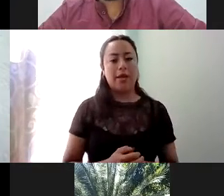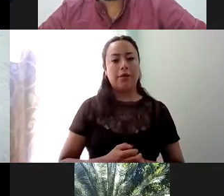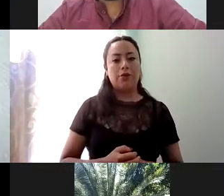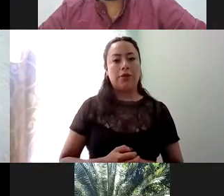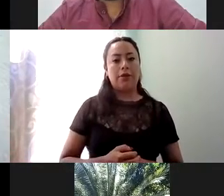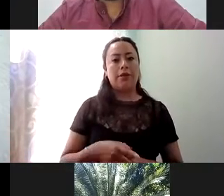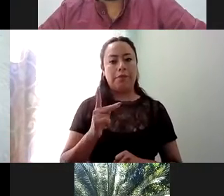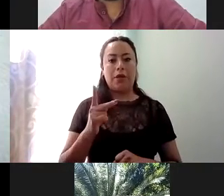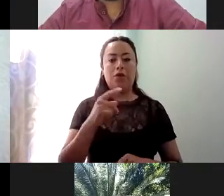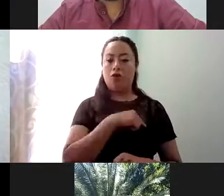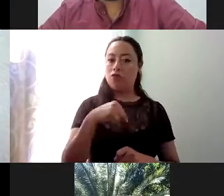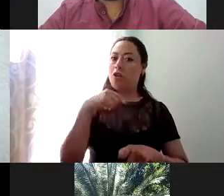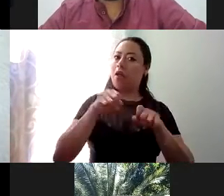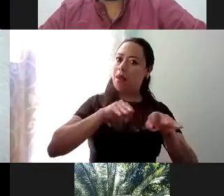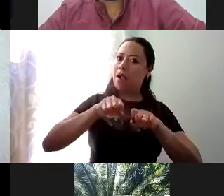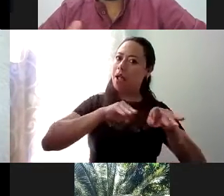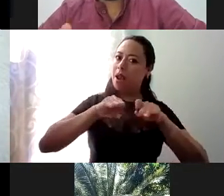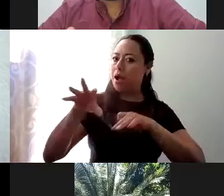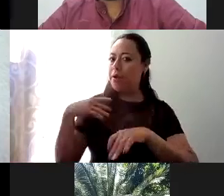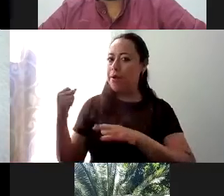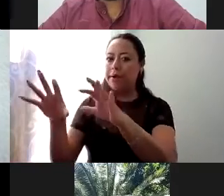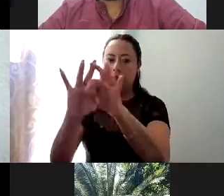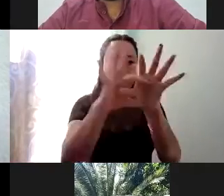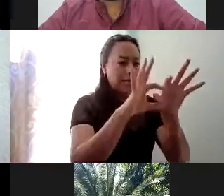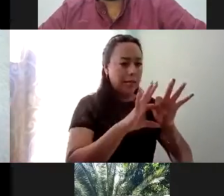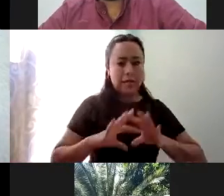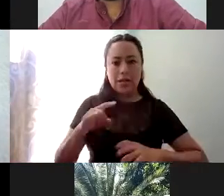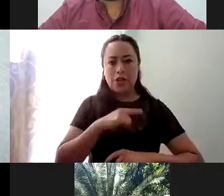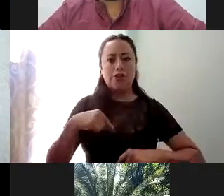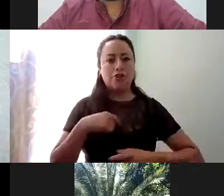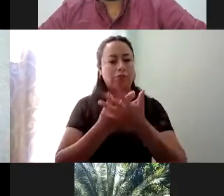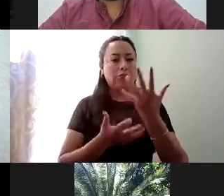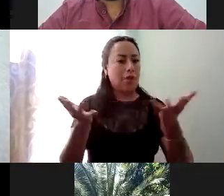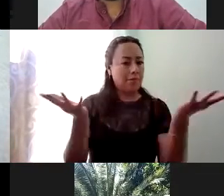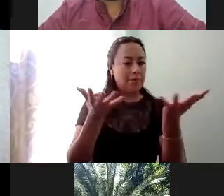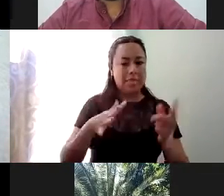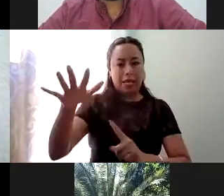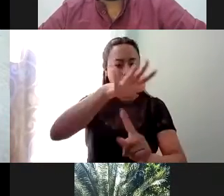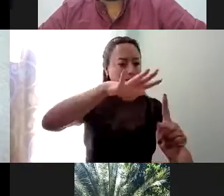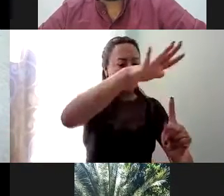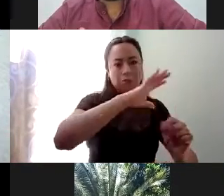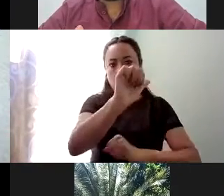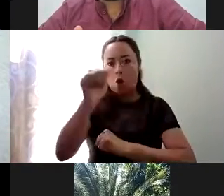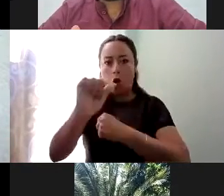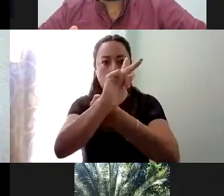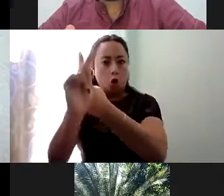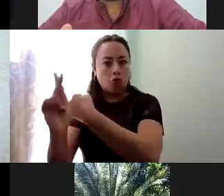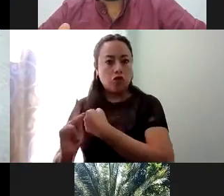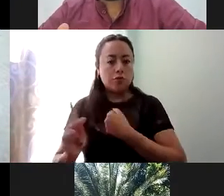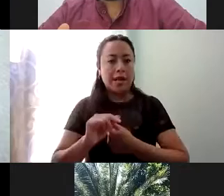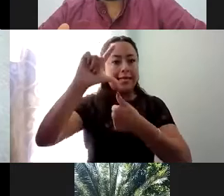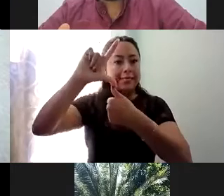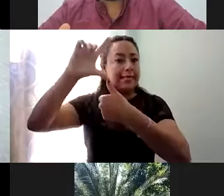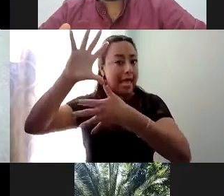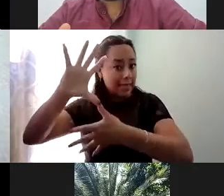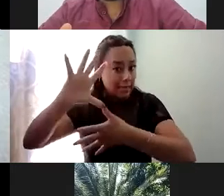trabajo hemos logrado ya vincularnos con algunas, crear sectores en otros países de Latinoamérica, pues lo que ahora